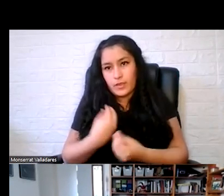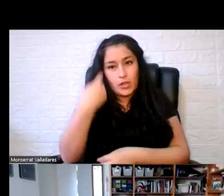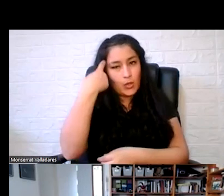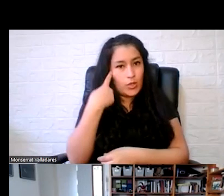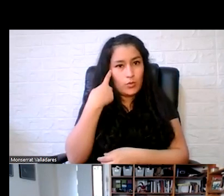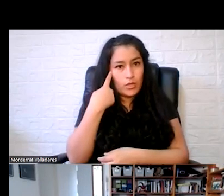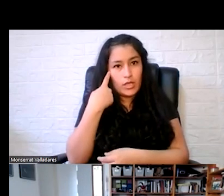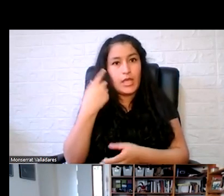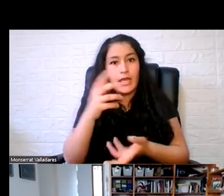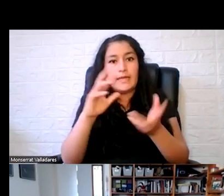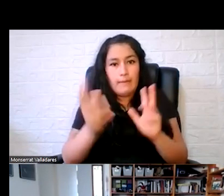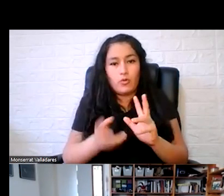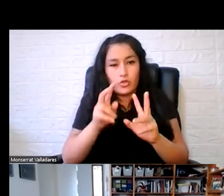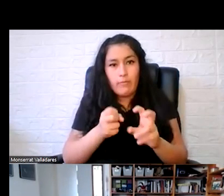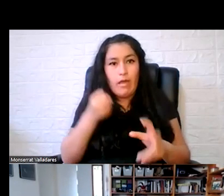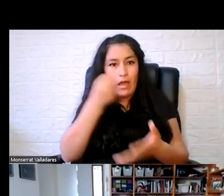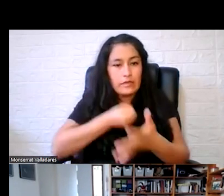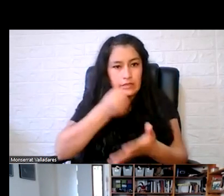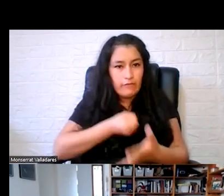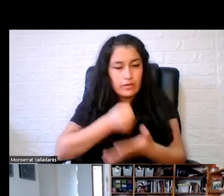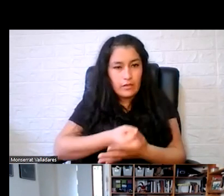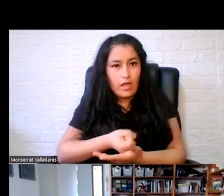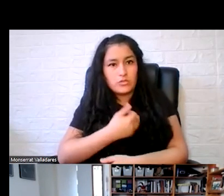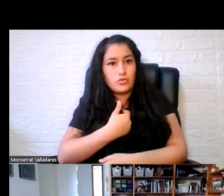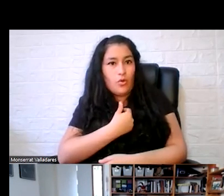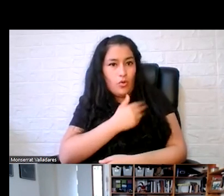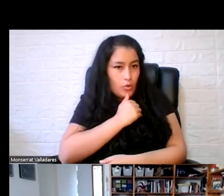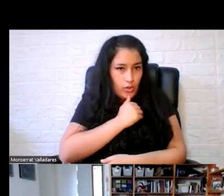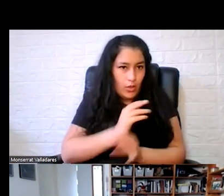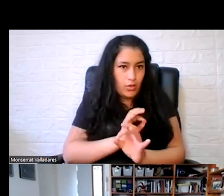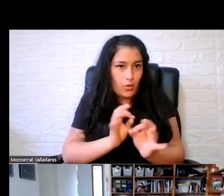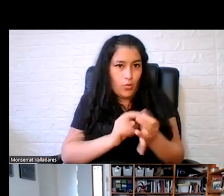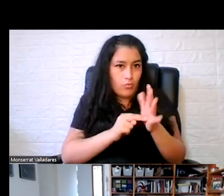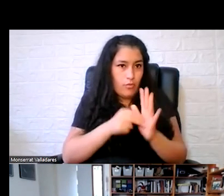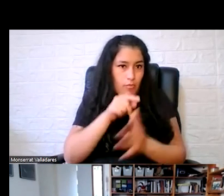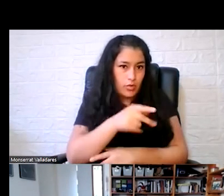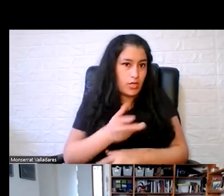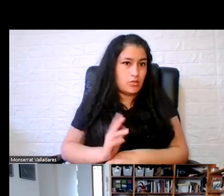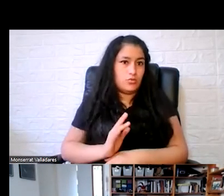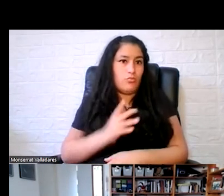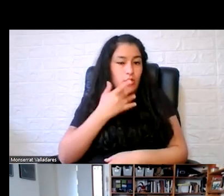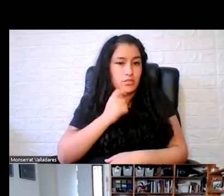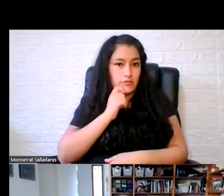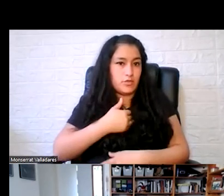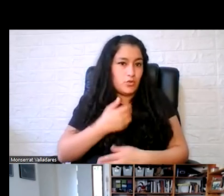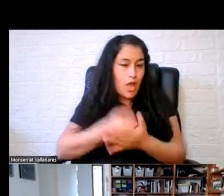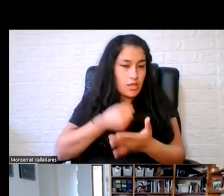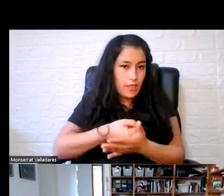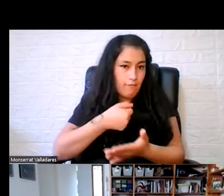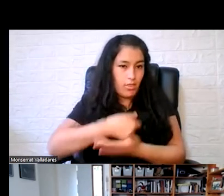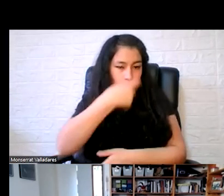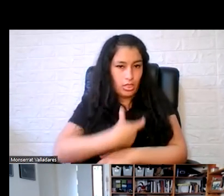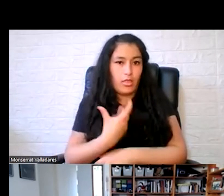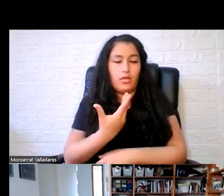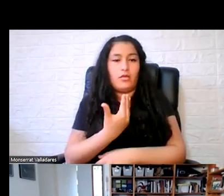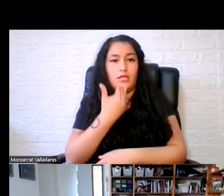mundo activista no tengo problemas con esa legitimidad por quién soy como activista, y tampoco